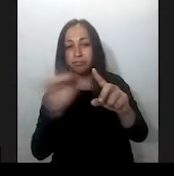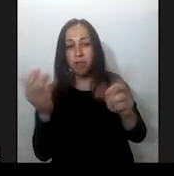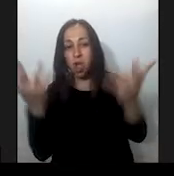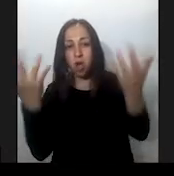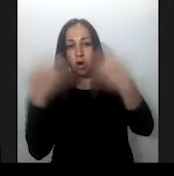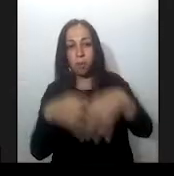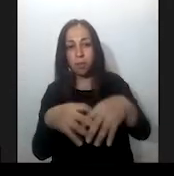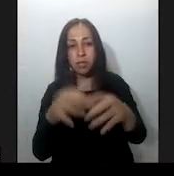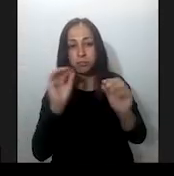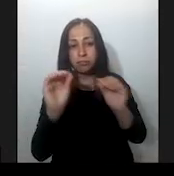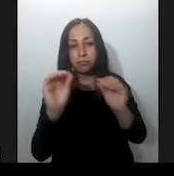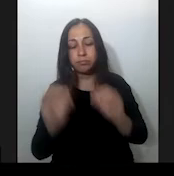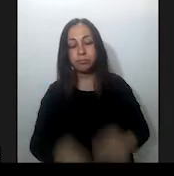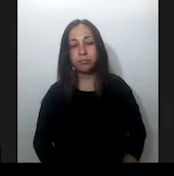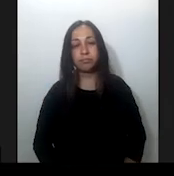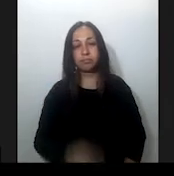¿no?